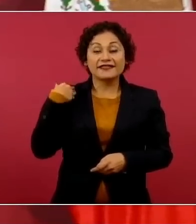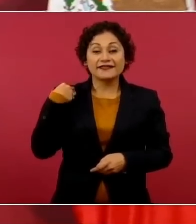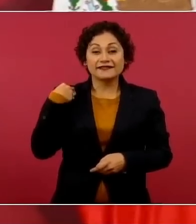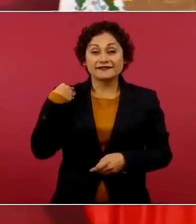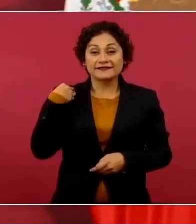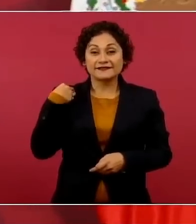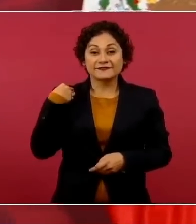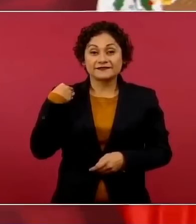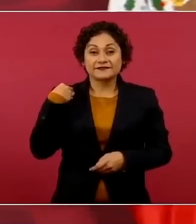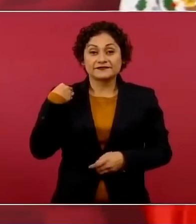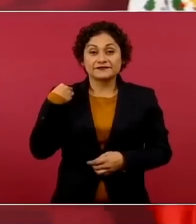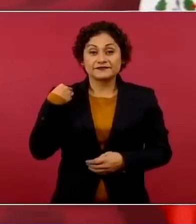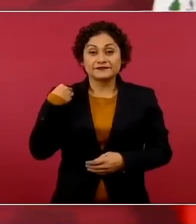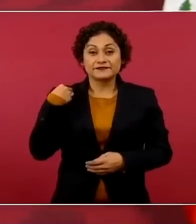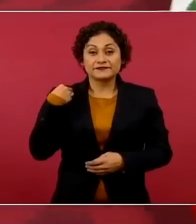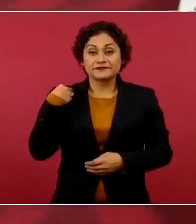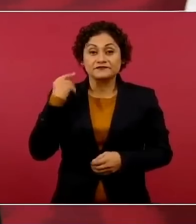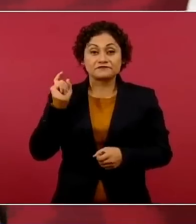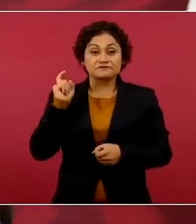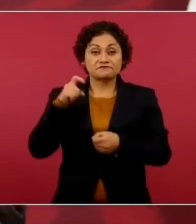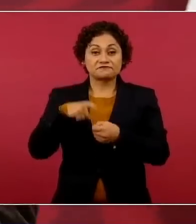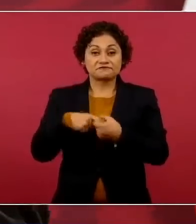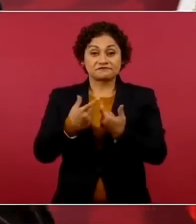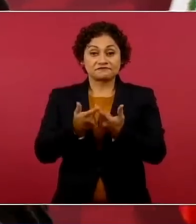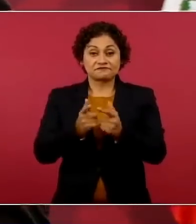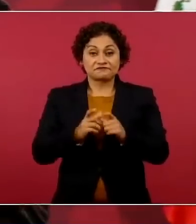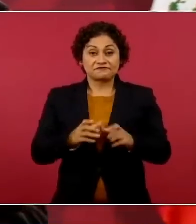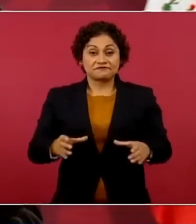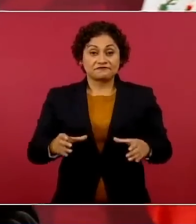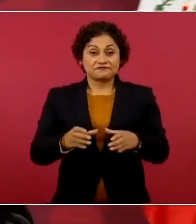a el grupo